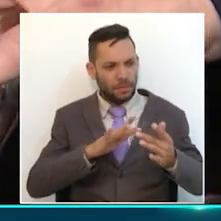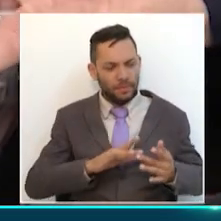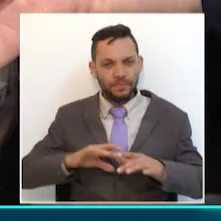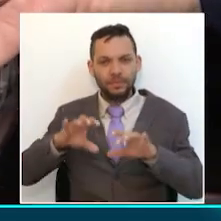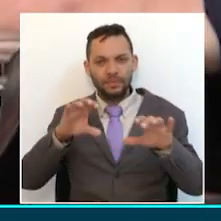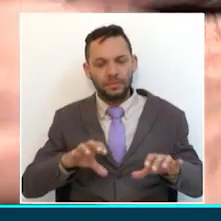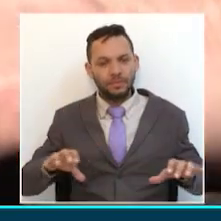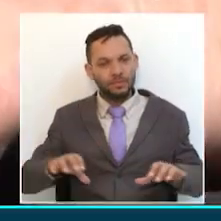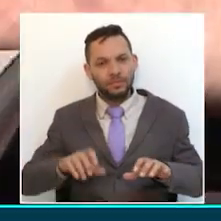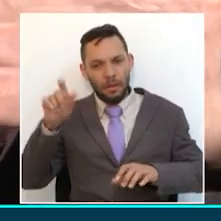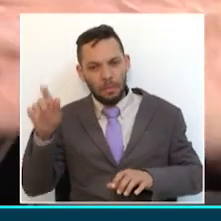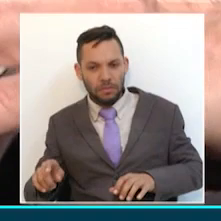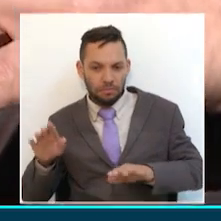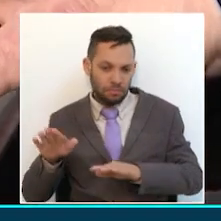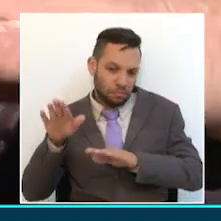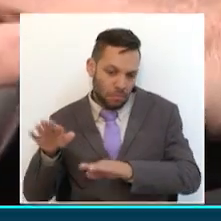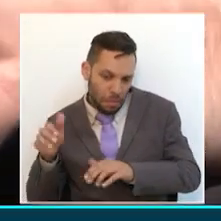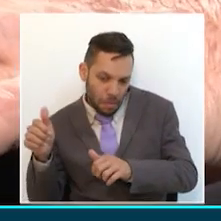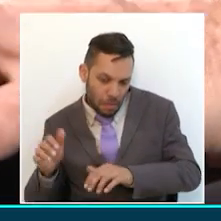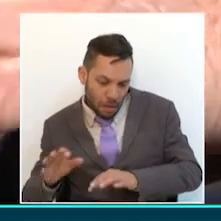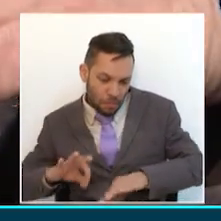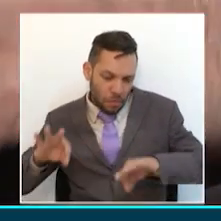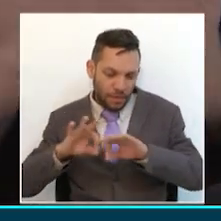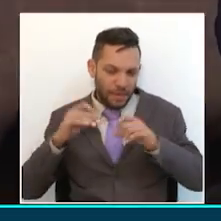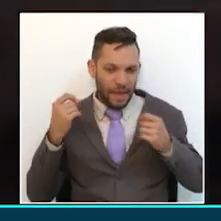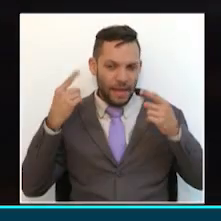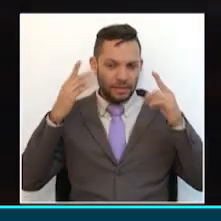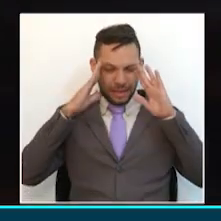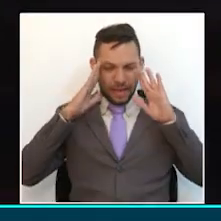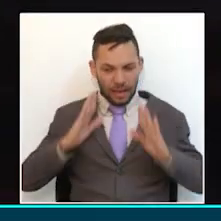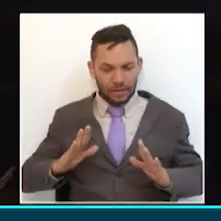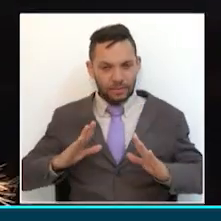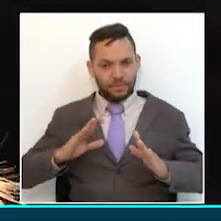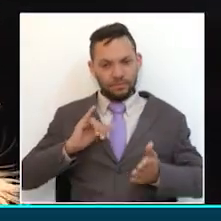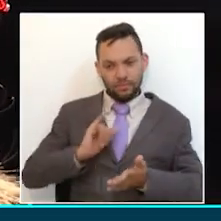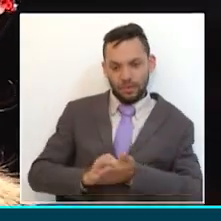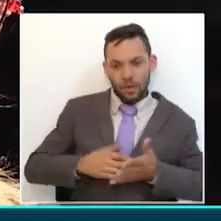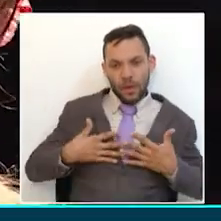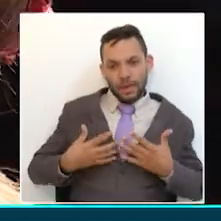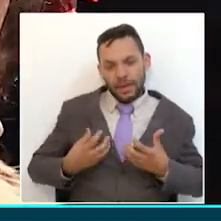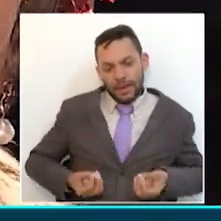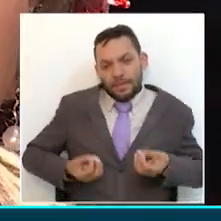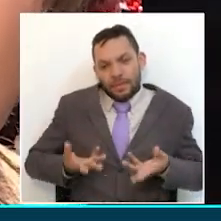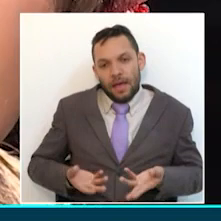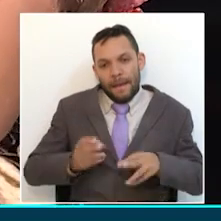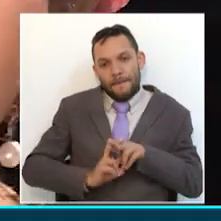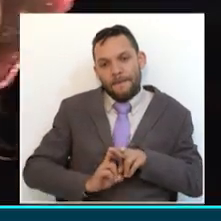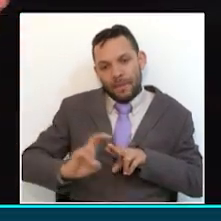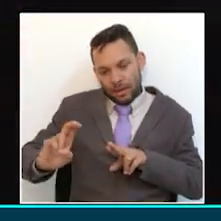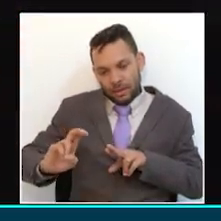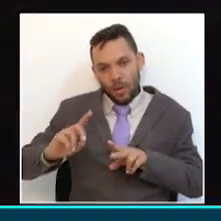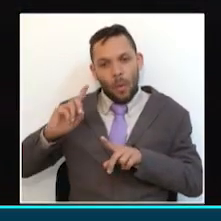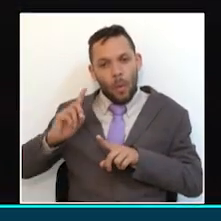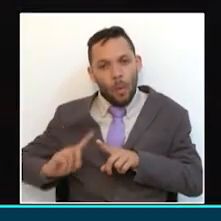pero me gusta más que el otro. ¿Entiendes? Pero entonces yo le quiero mostrar a Manizales que hay otro